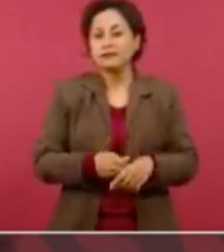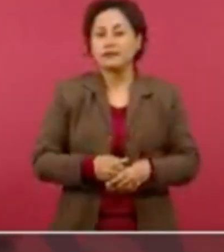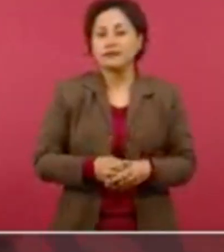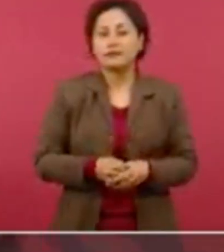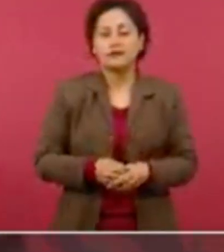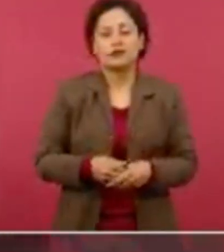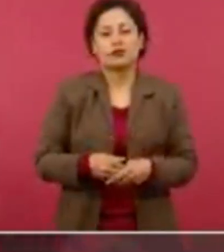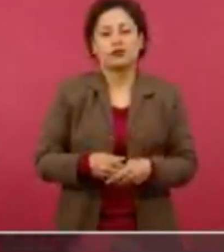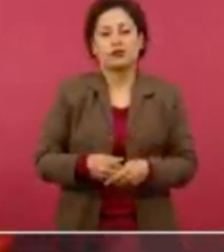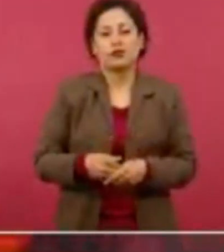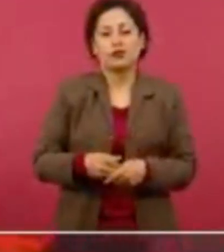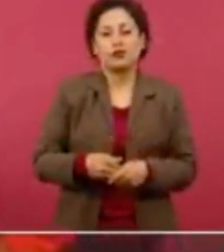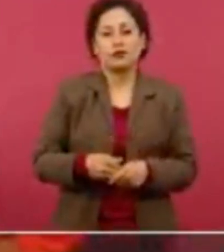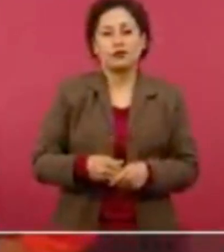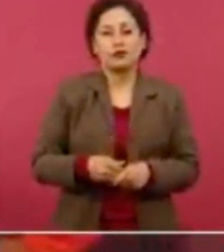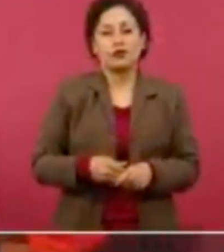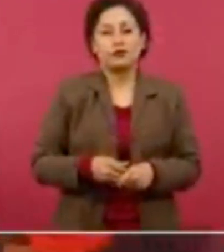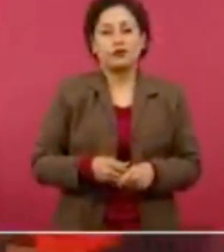Por cierto,